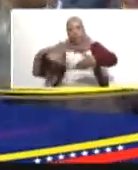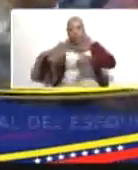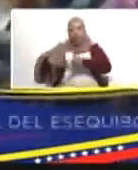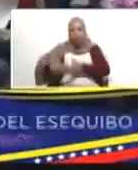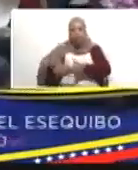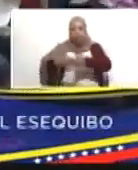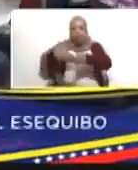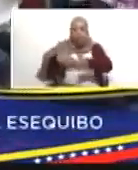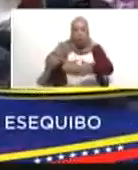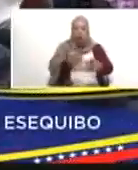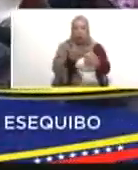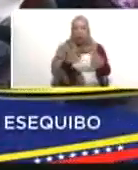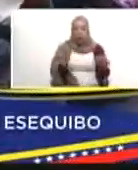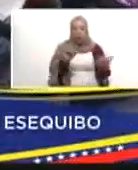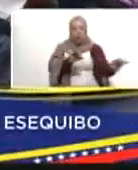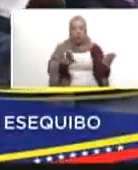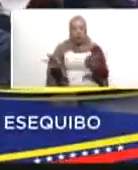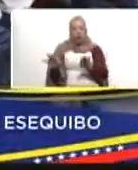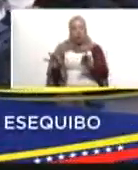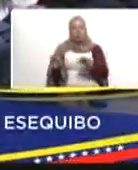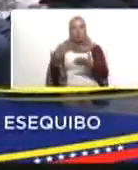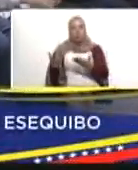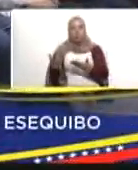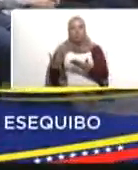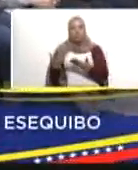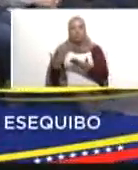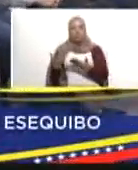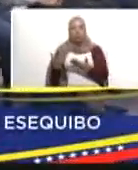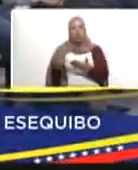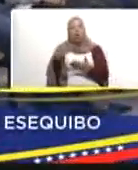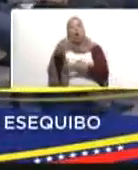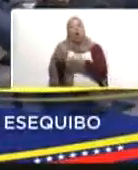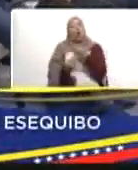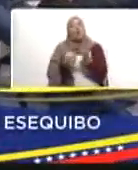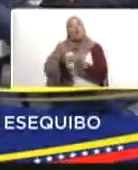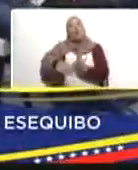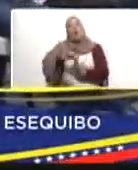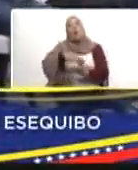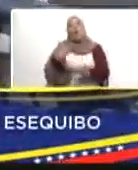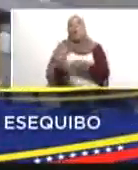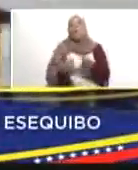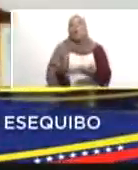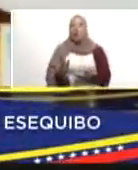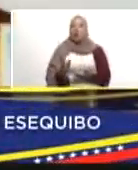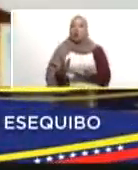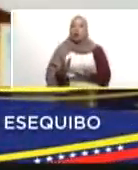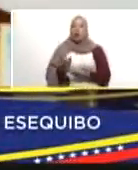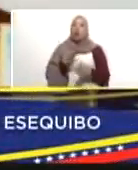americano para lo que sea d sea y como